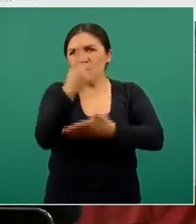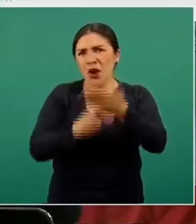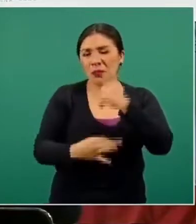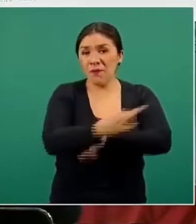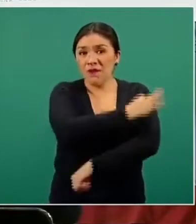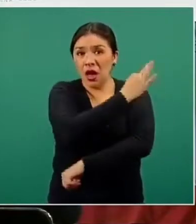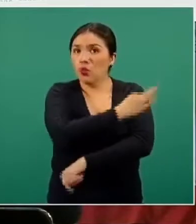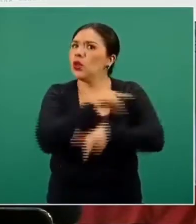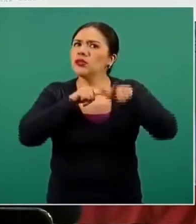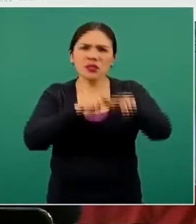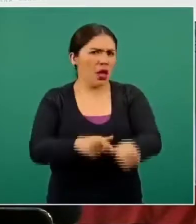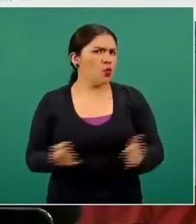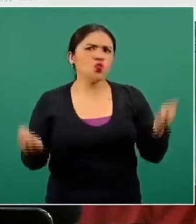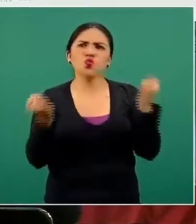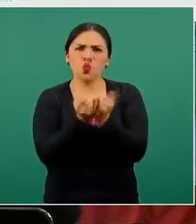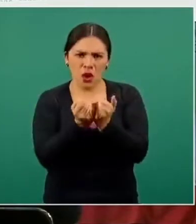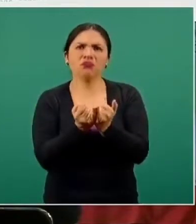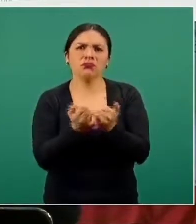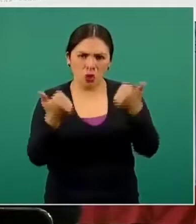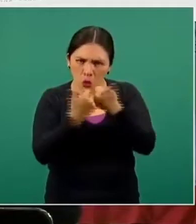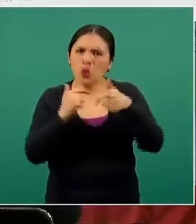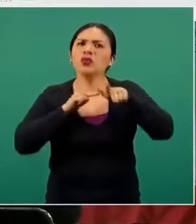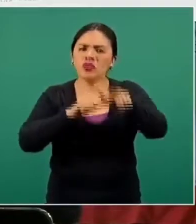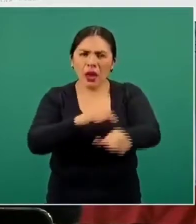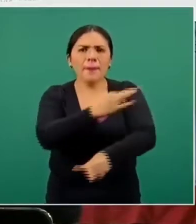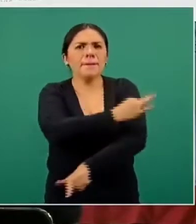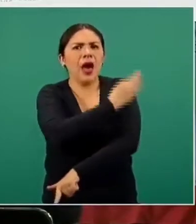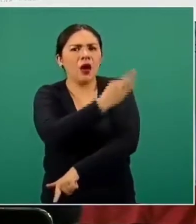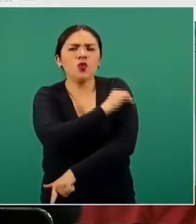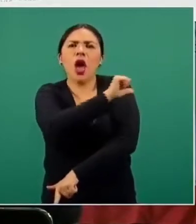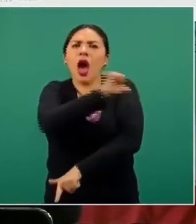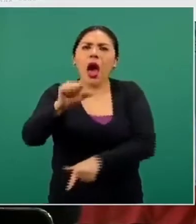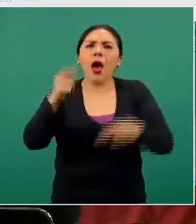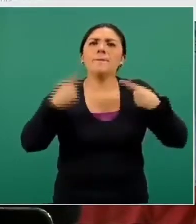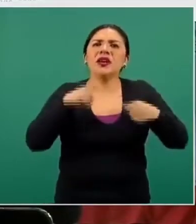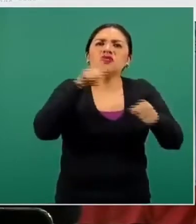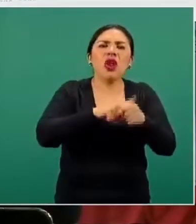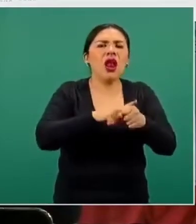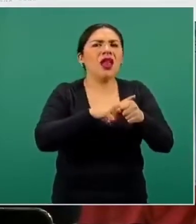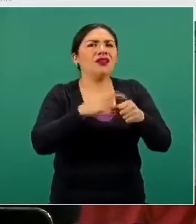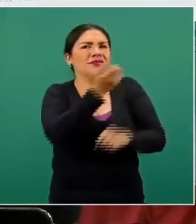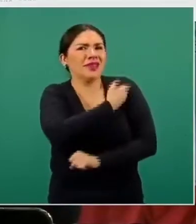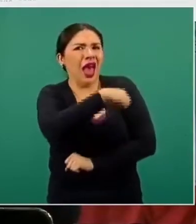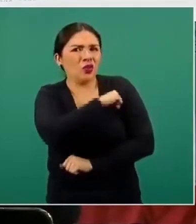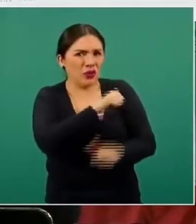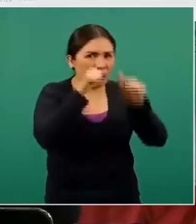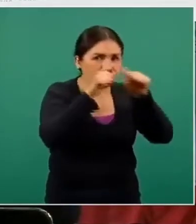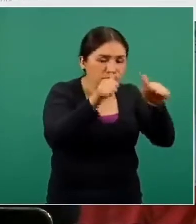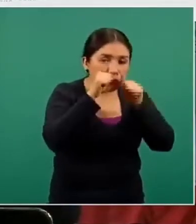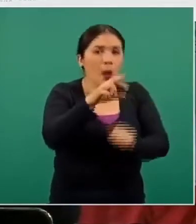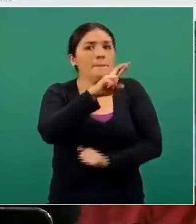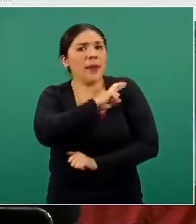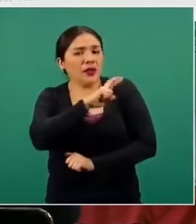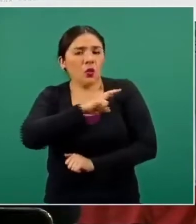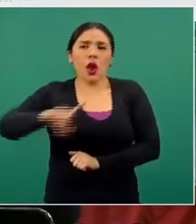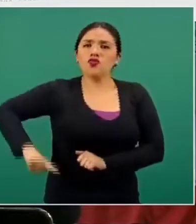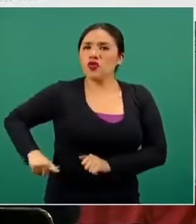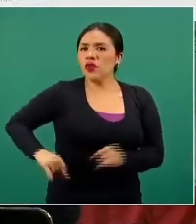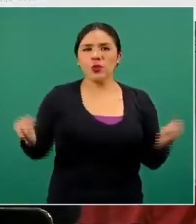vacunación continúa. Seguiremos vacunando al personal de salud de primera línea, público y